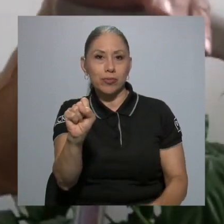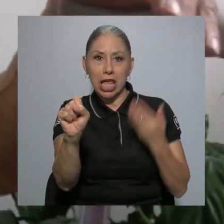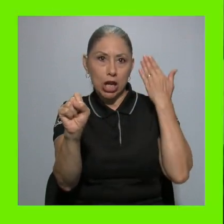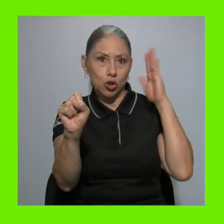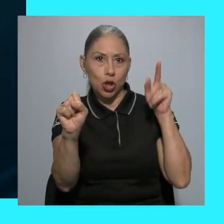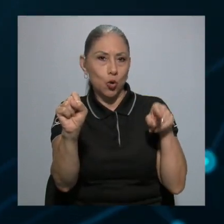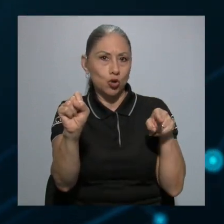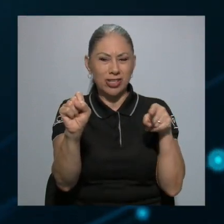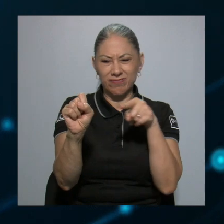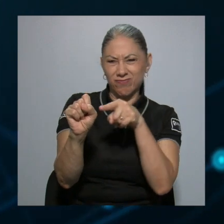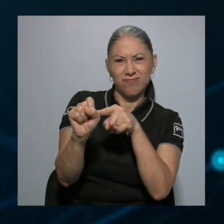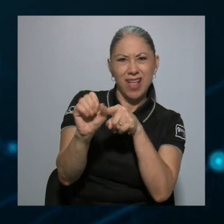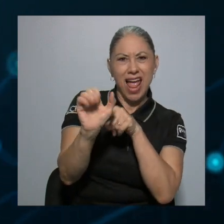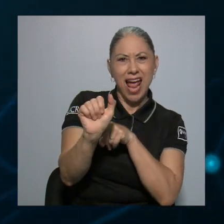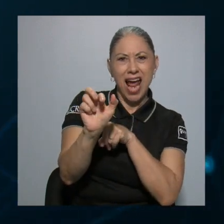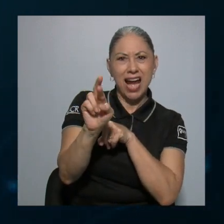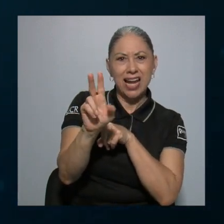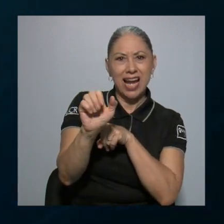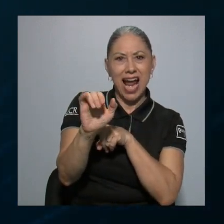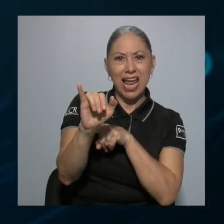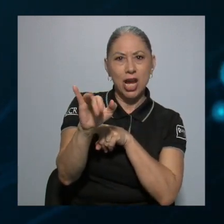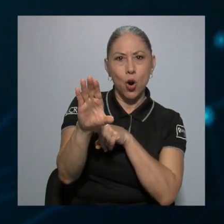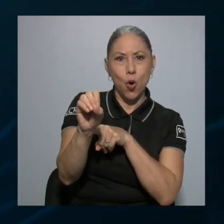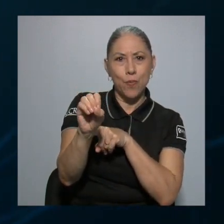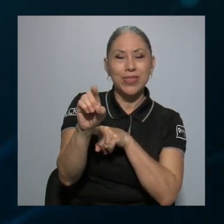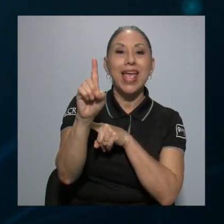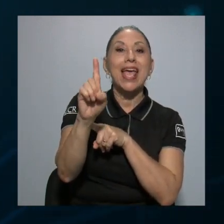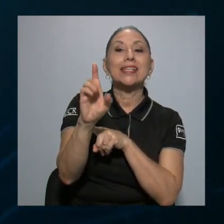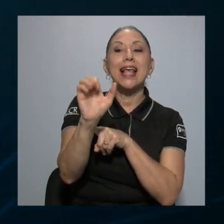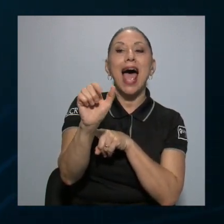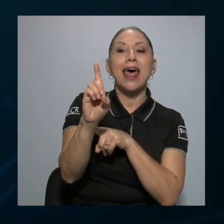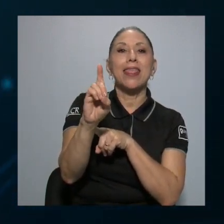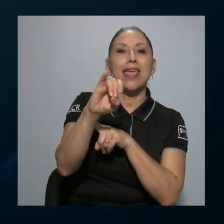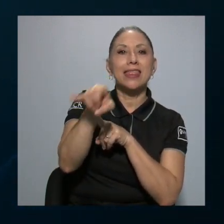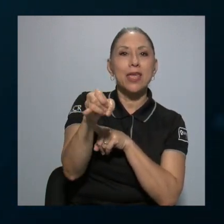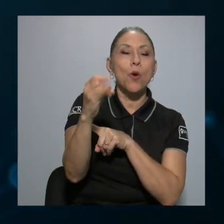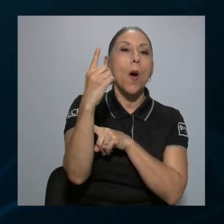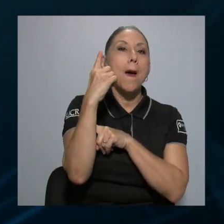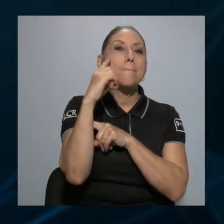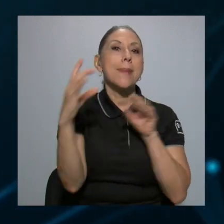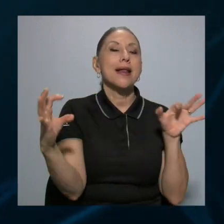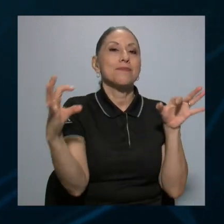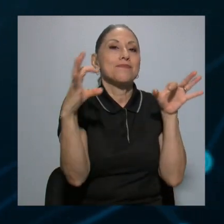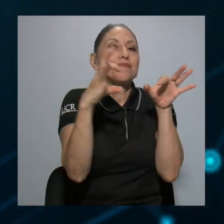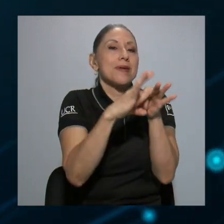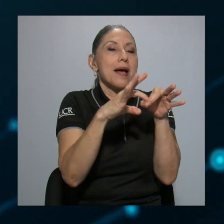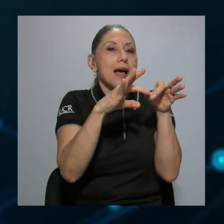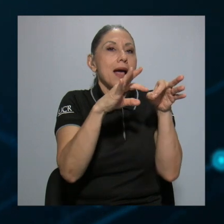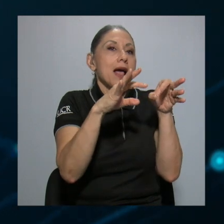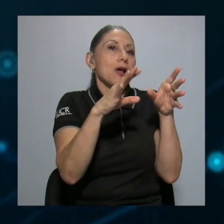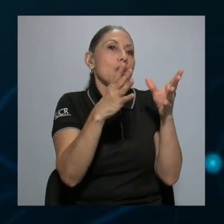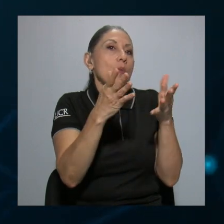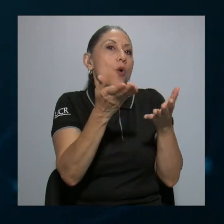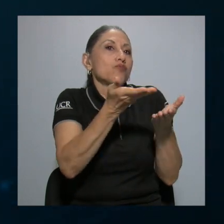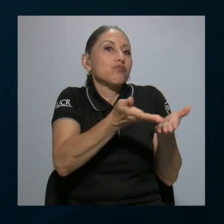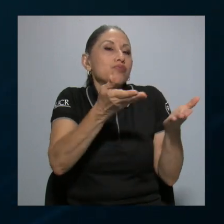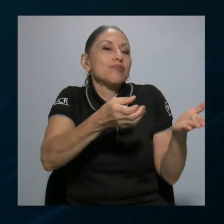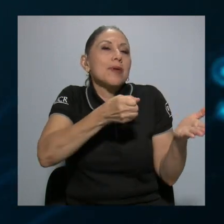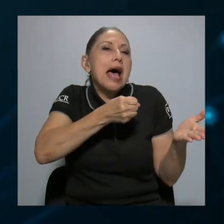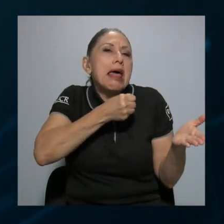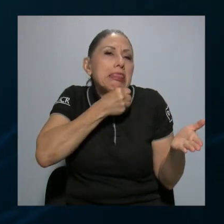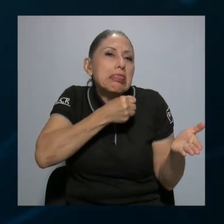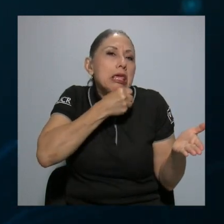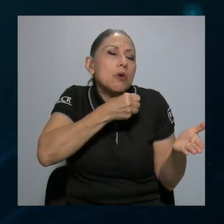que estas... Arcaico es un adjetivo y se usa para definir todo aquello que es muy antiguo o anticuado.